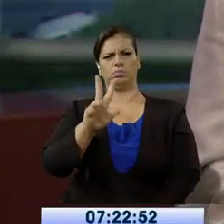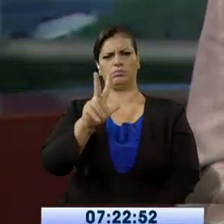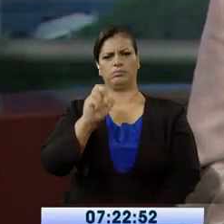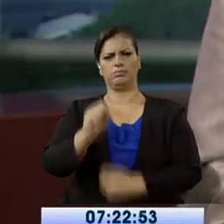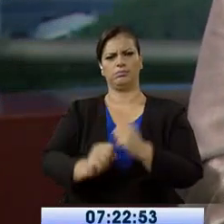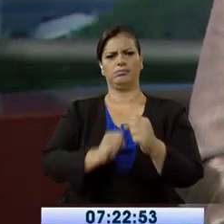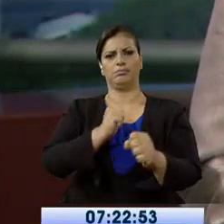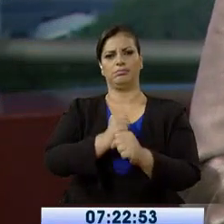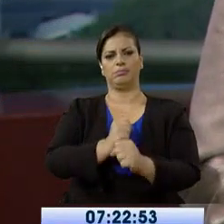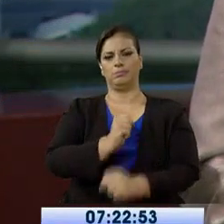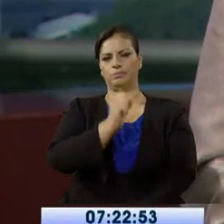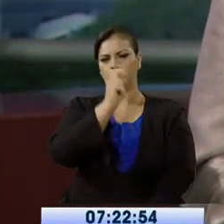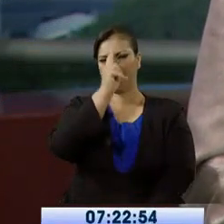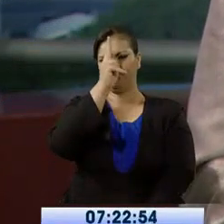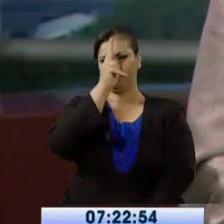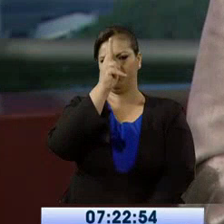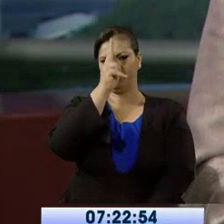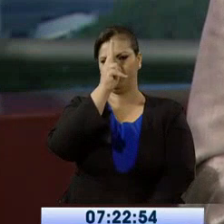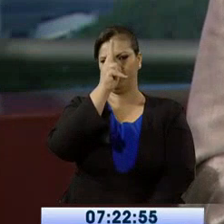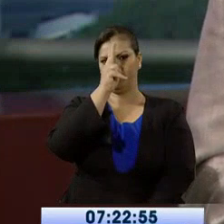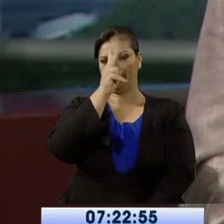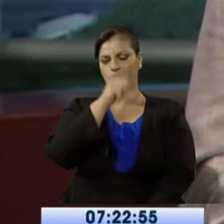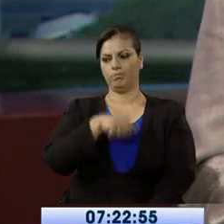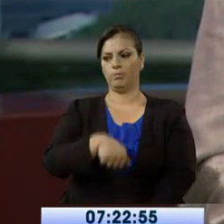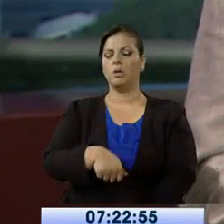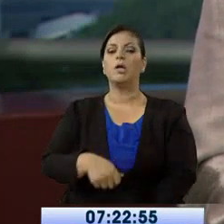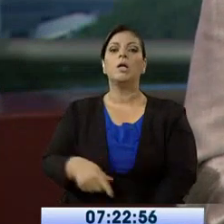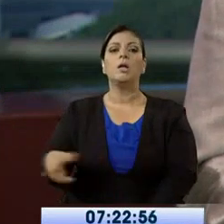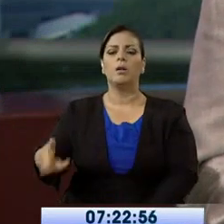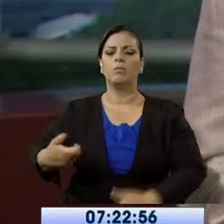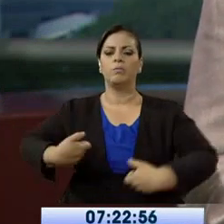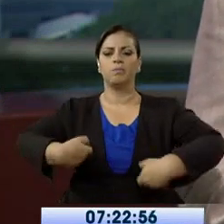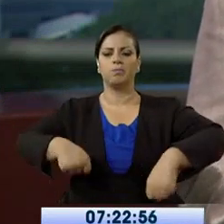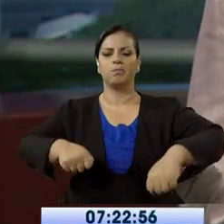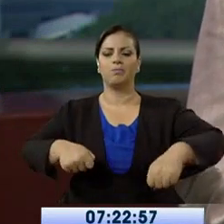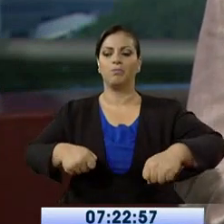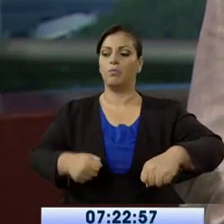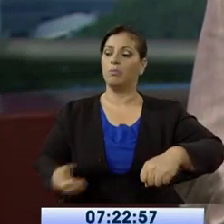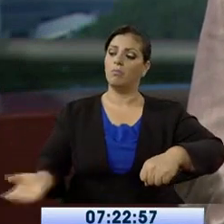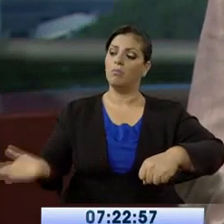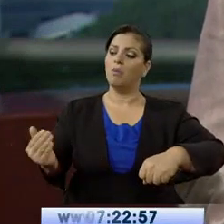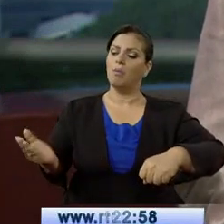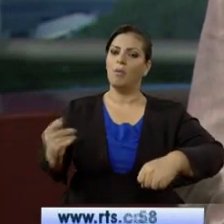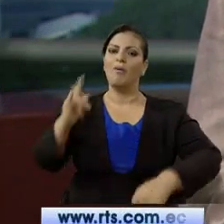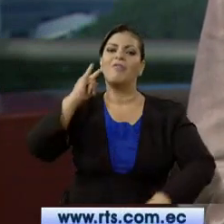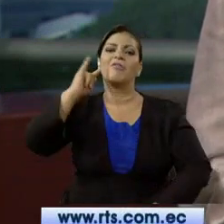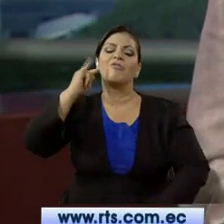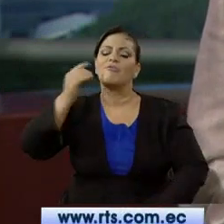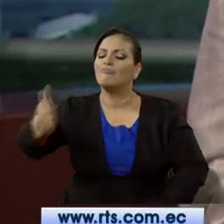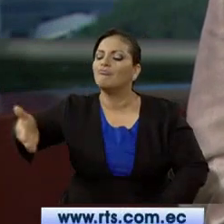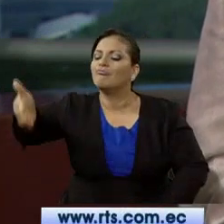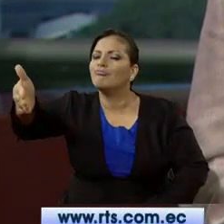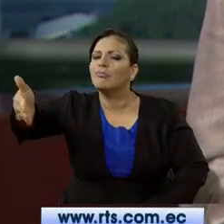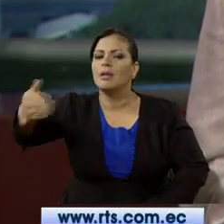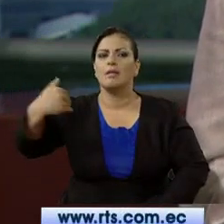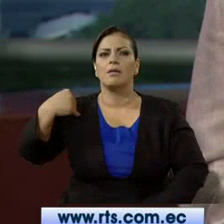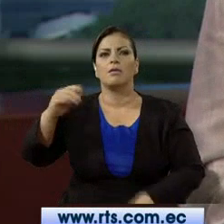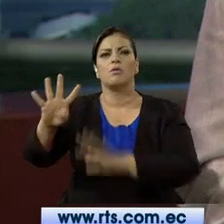apenas 9 años. El acto se habría cometido al interior de una tricimoto